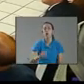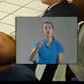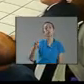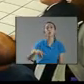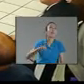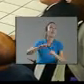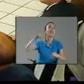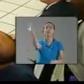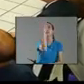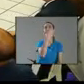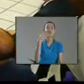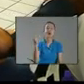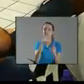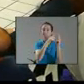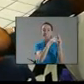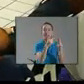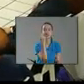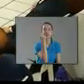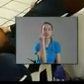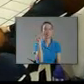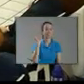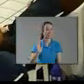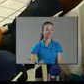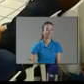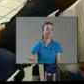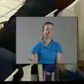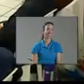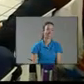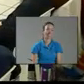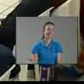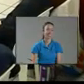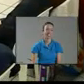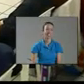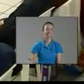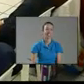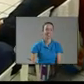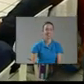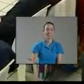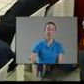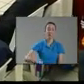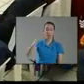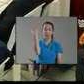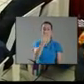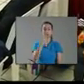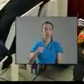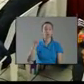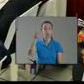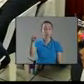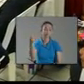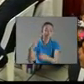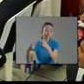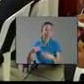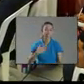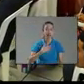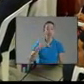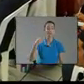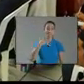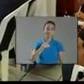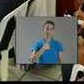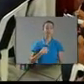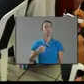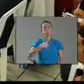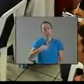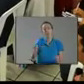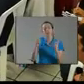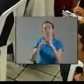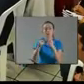Dijo, pero no ayuno de comida. Sino quiero que es un ayuno, como dice la Biblia. No es el ayuno que